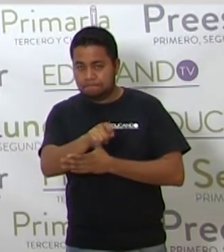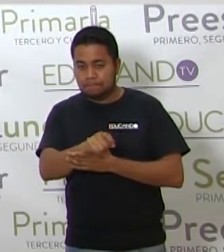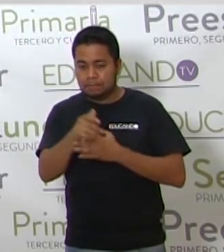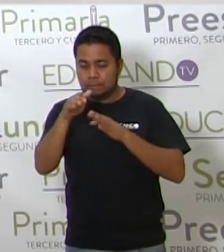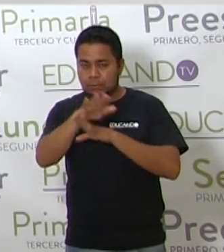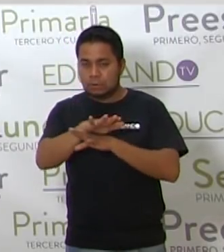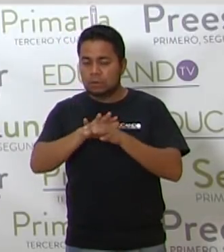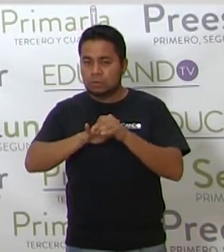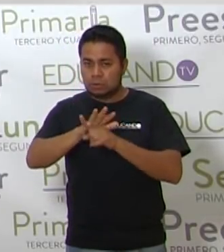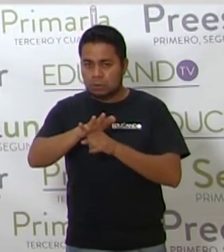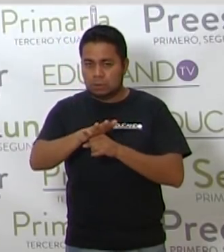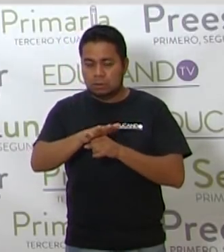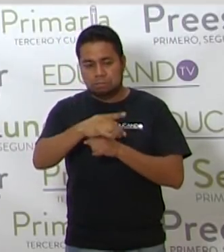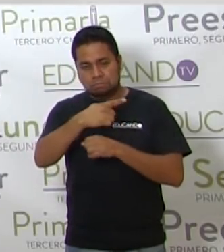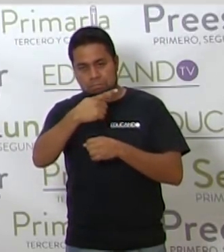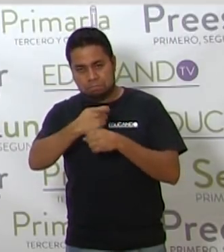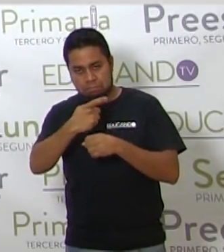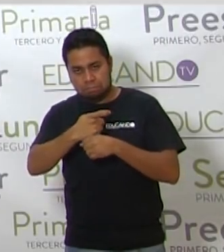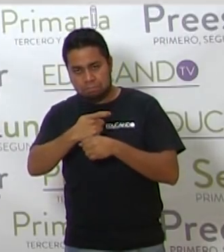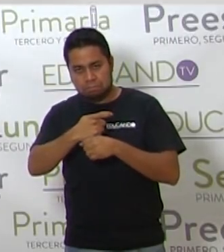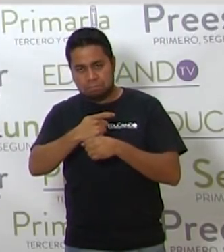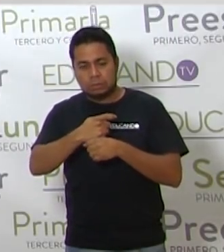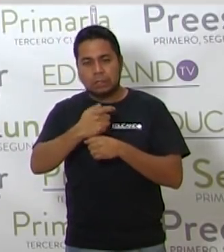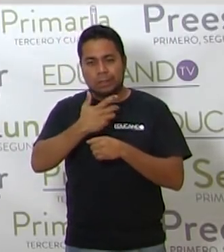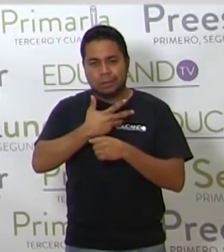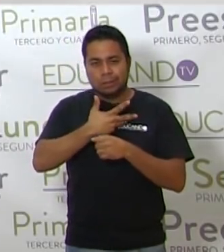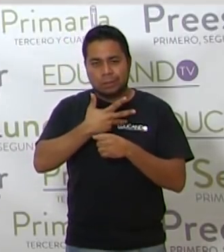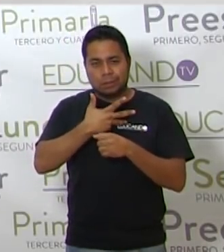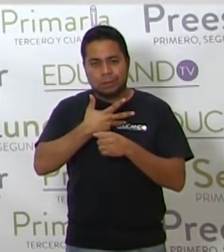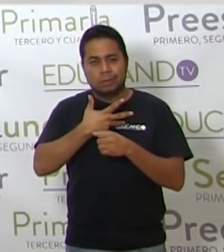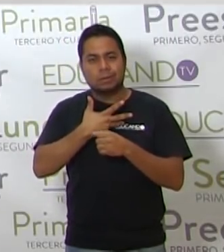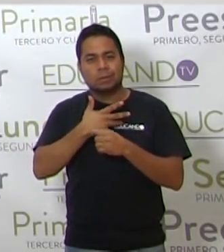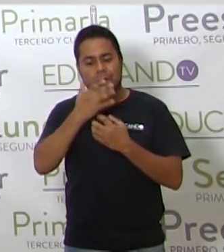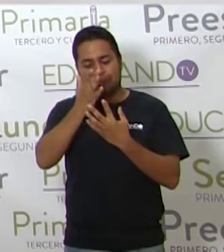La primera van a ser episodios. ¿Bien?